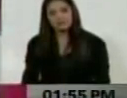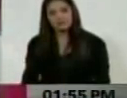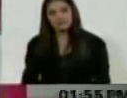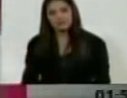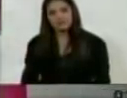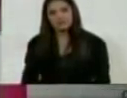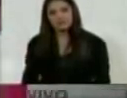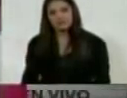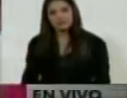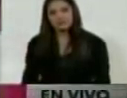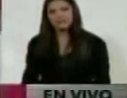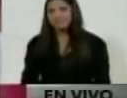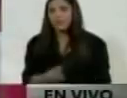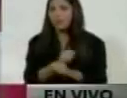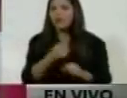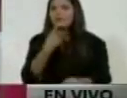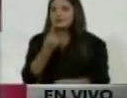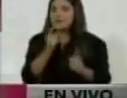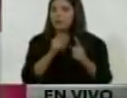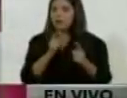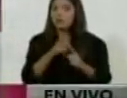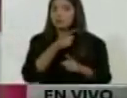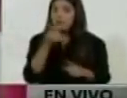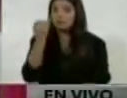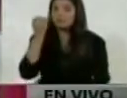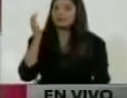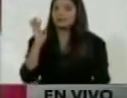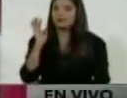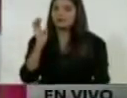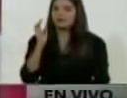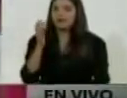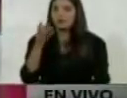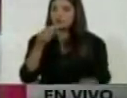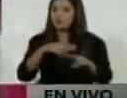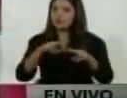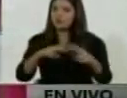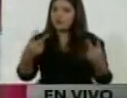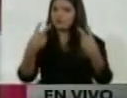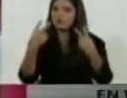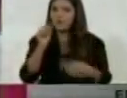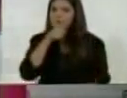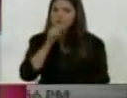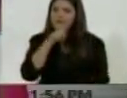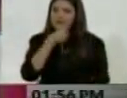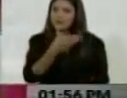Es horario infantil, ustedes se pueden imaginar. Viejito